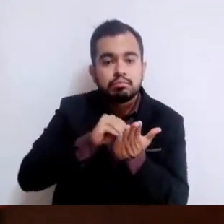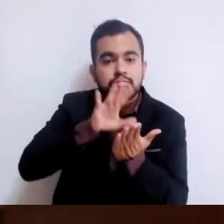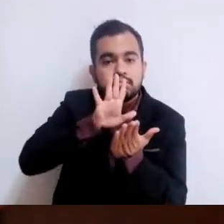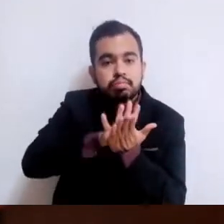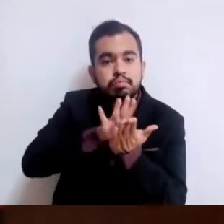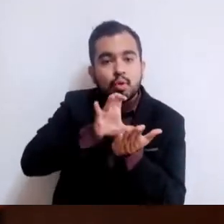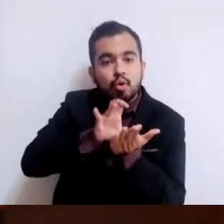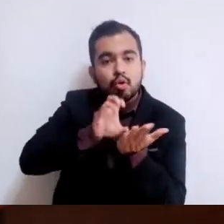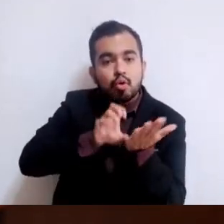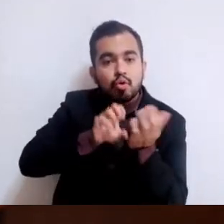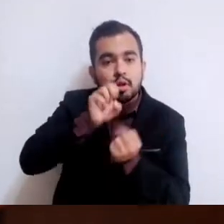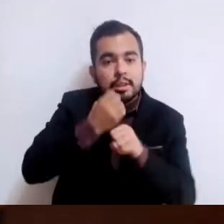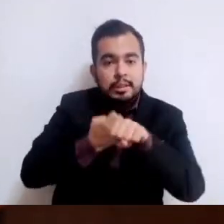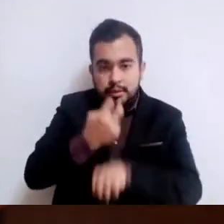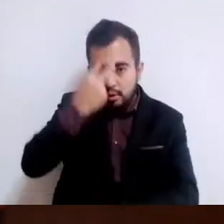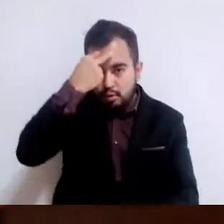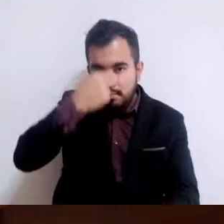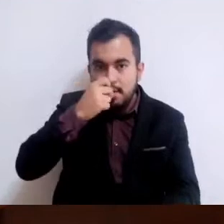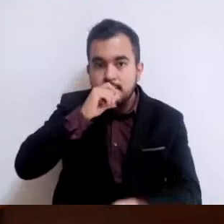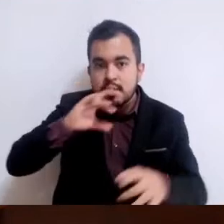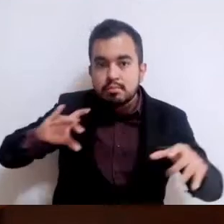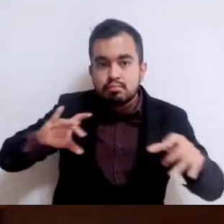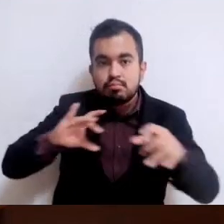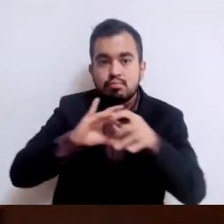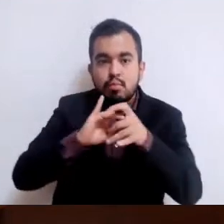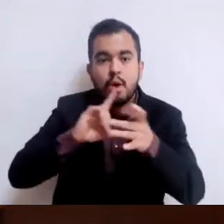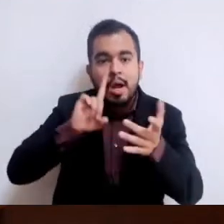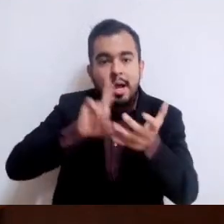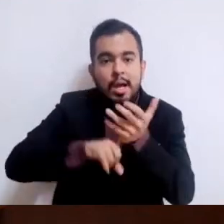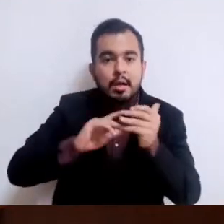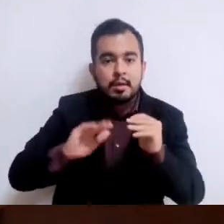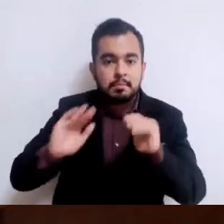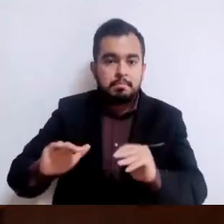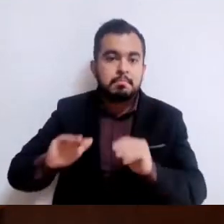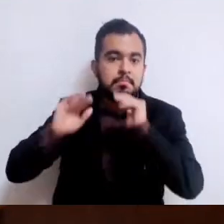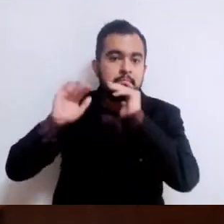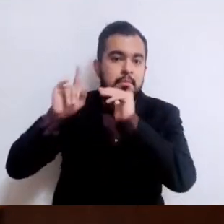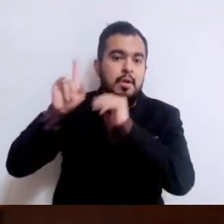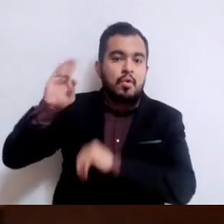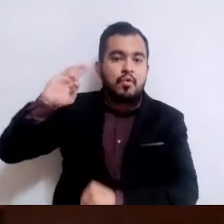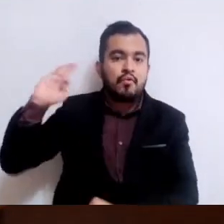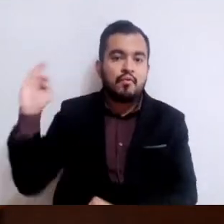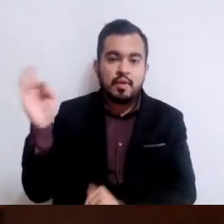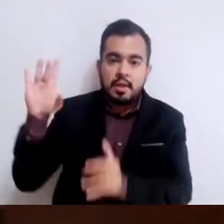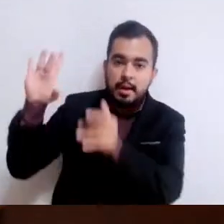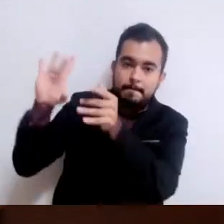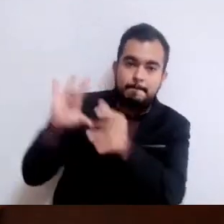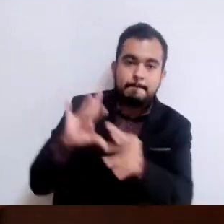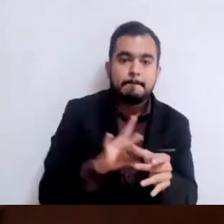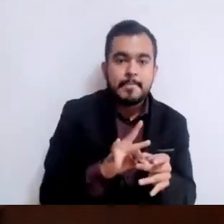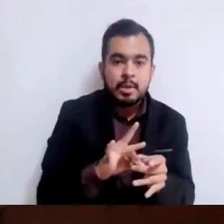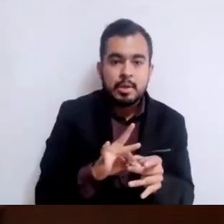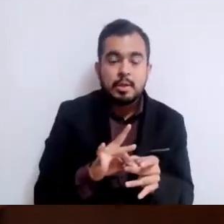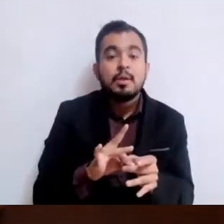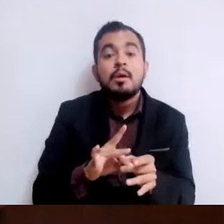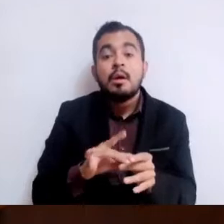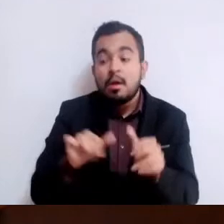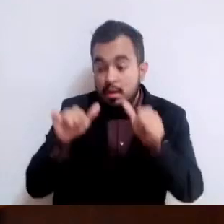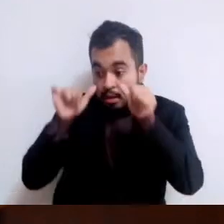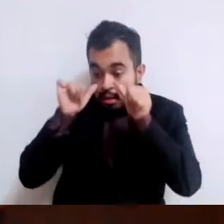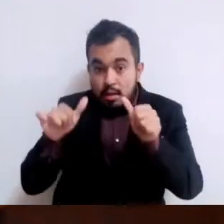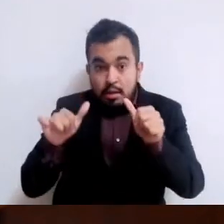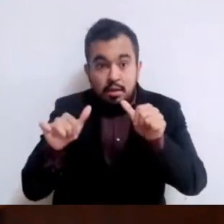con los principios que se predican y aplican ya a nivel federal. Tanto no dejar a nadie afuera y no dejar a